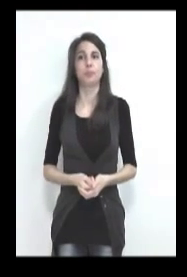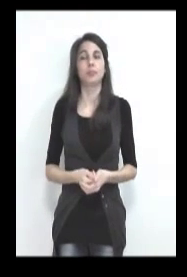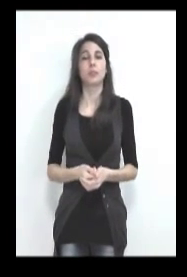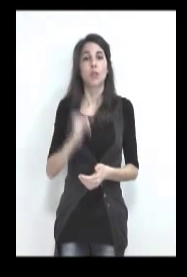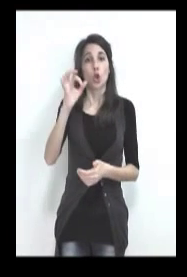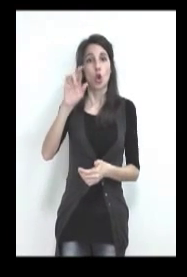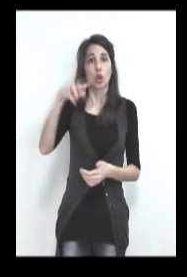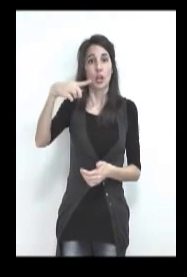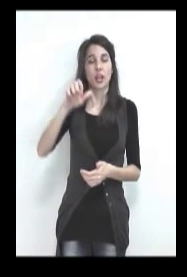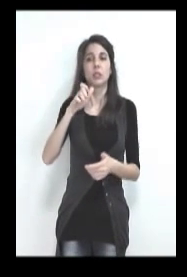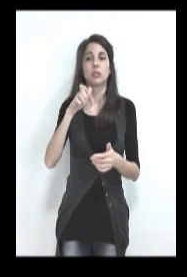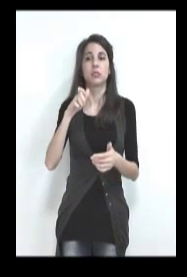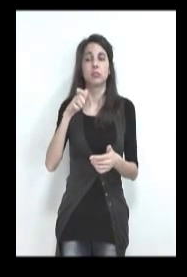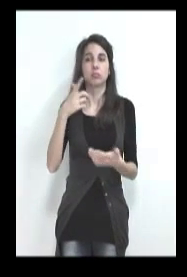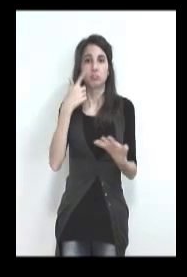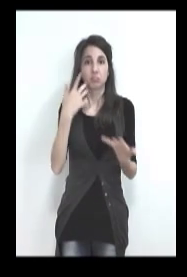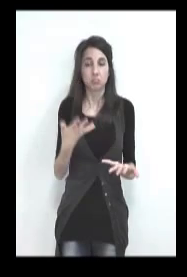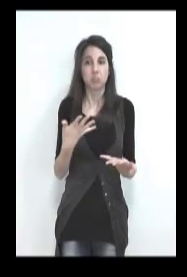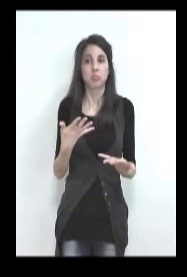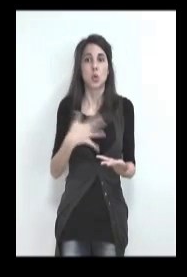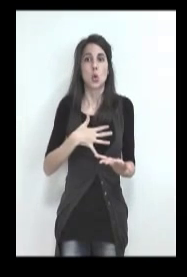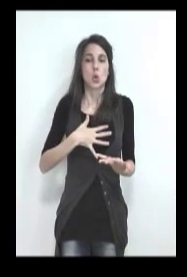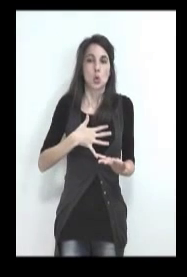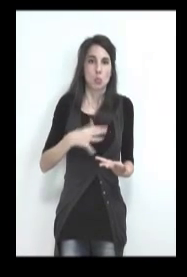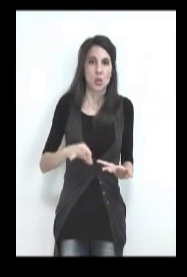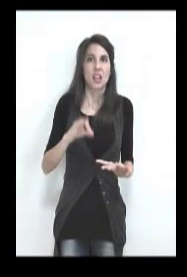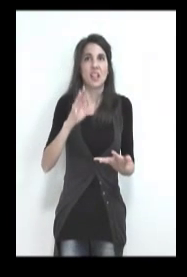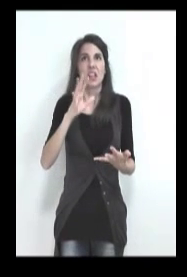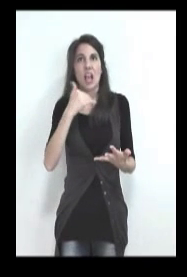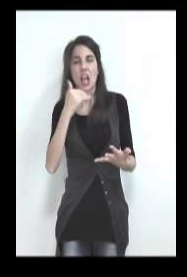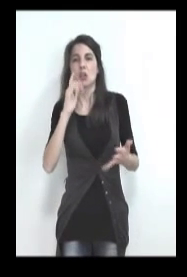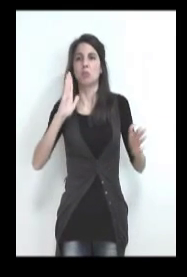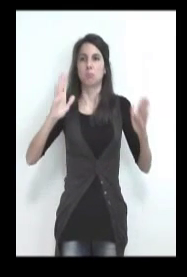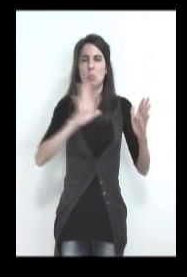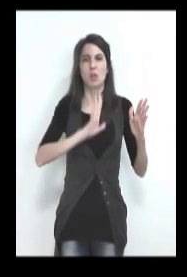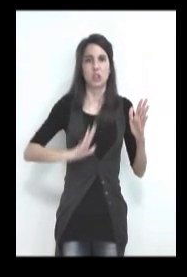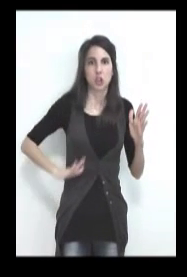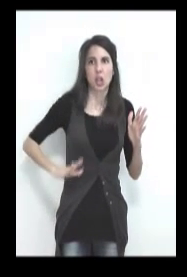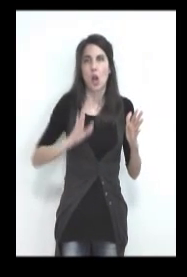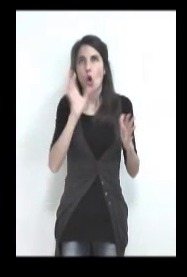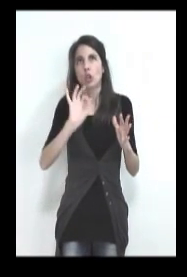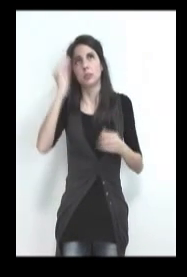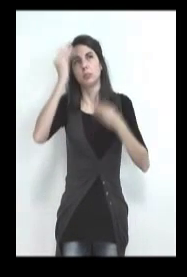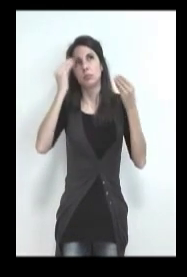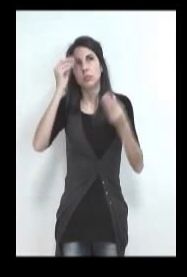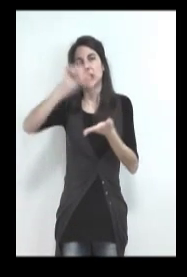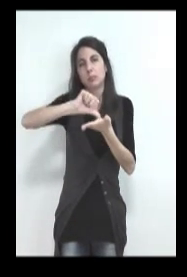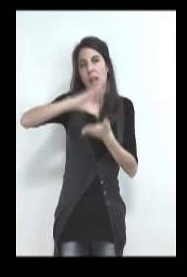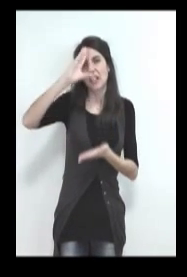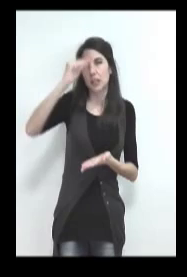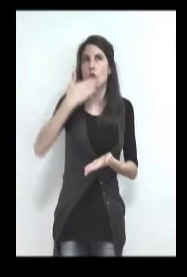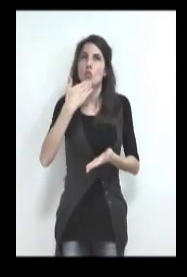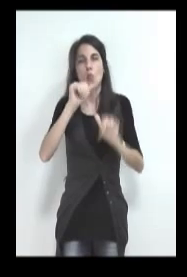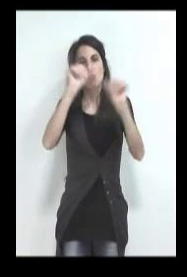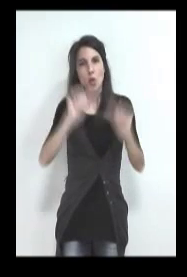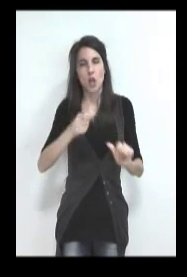de que se genere una burbuja, o que al final estemos pensando en la idea de la Smart City como un modelo de